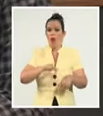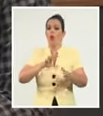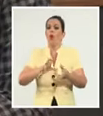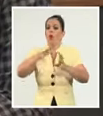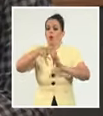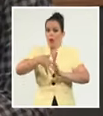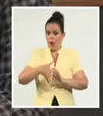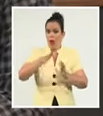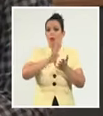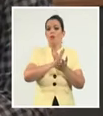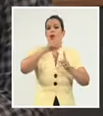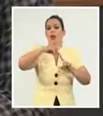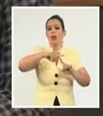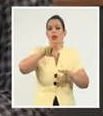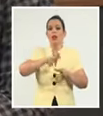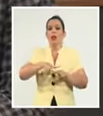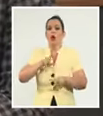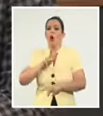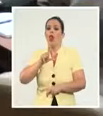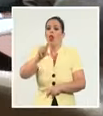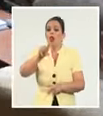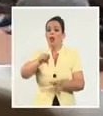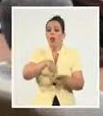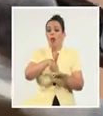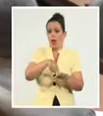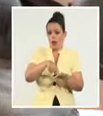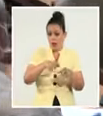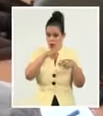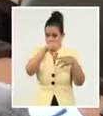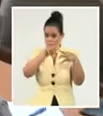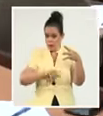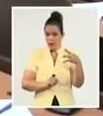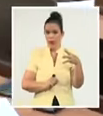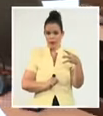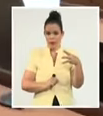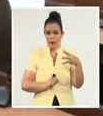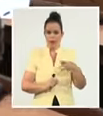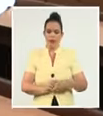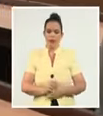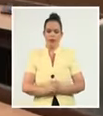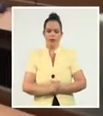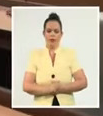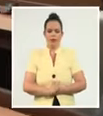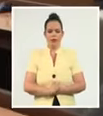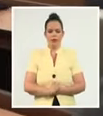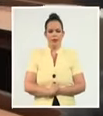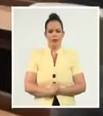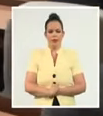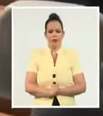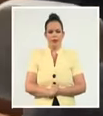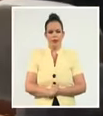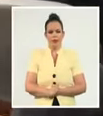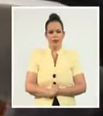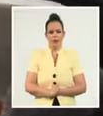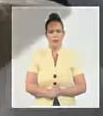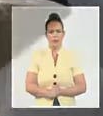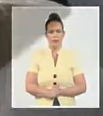Matanzas, Holguín y la Isla de la Juventud. Wilmer Rodríguez Fernández, Sistema Informativo de la Televisión Cubana.